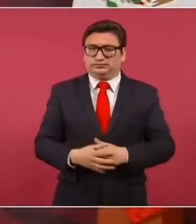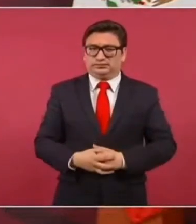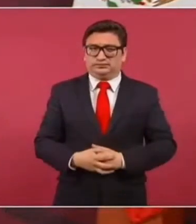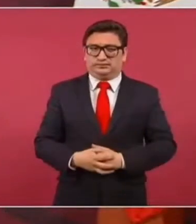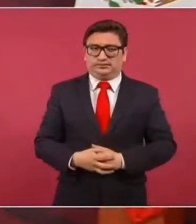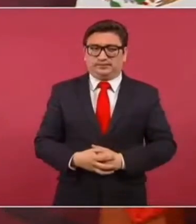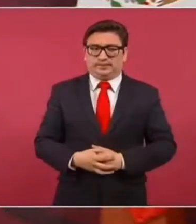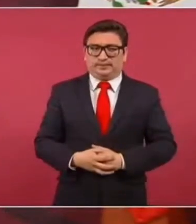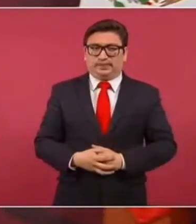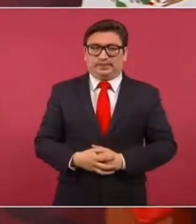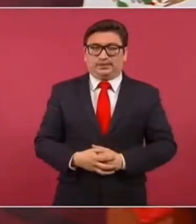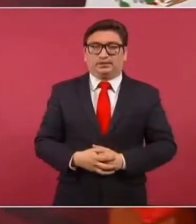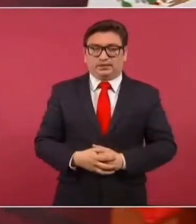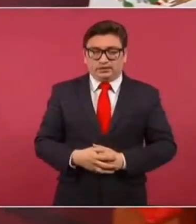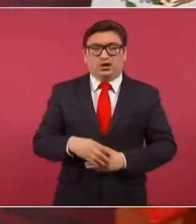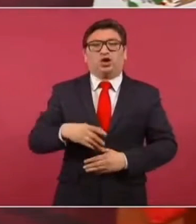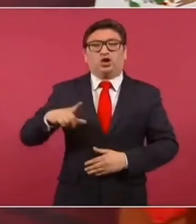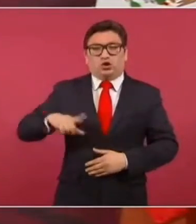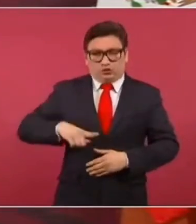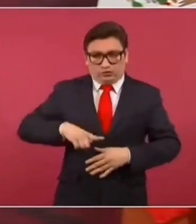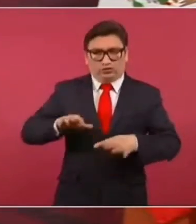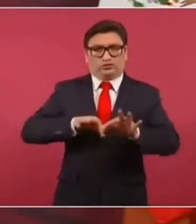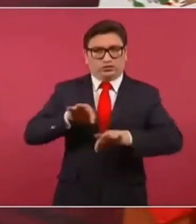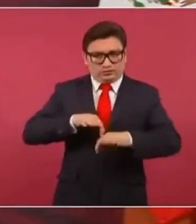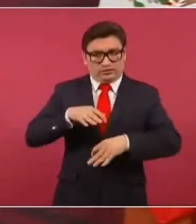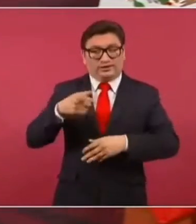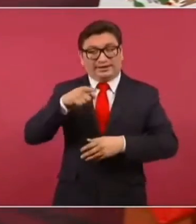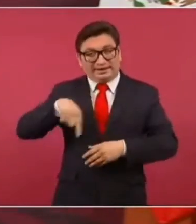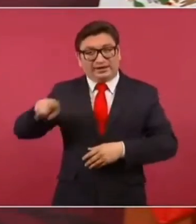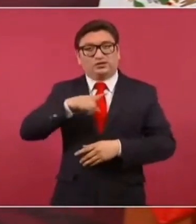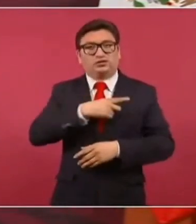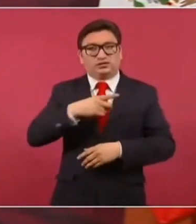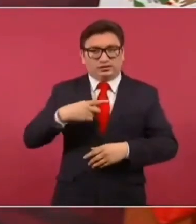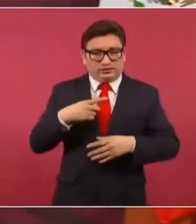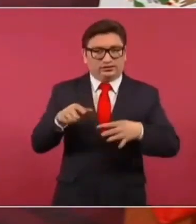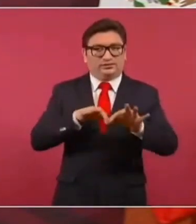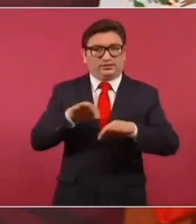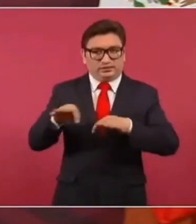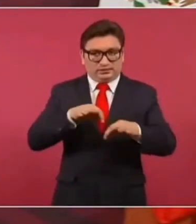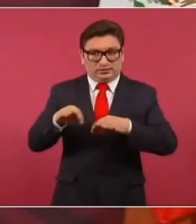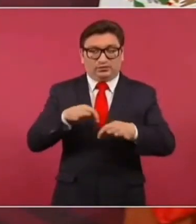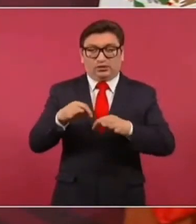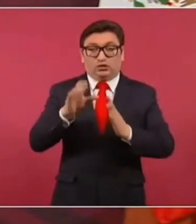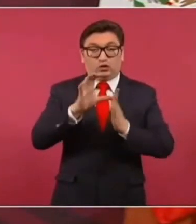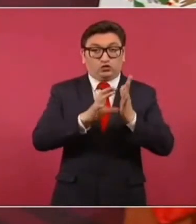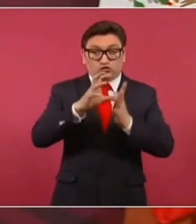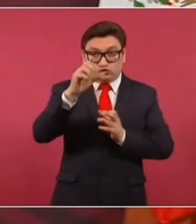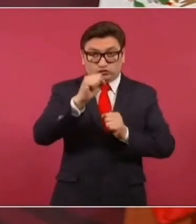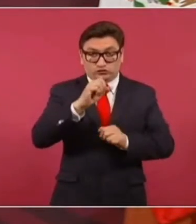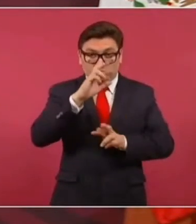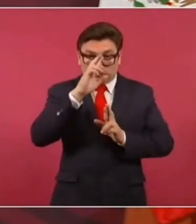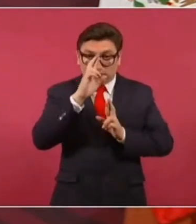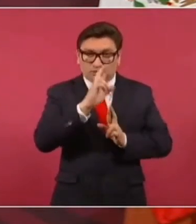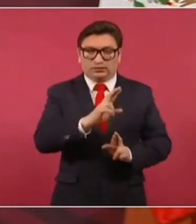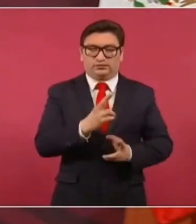¿No están obligados los servidores públicos a cumplir la Constitución?